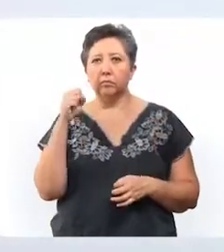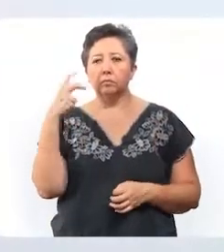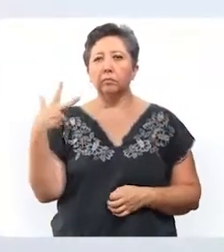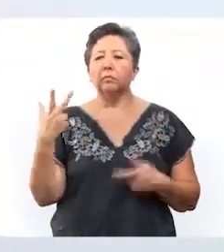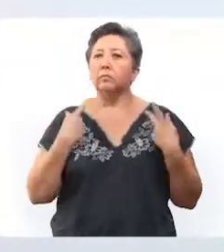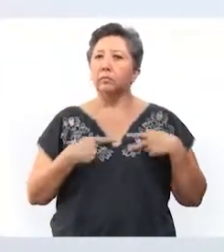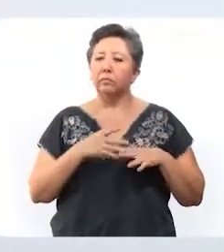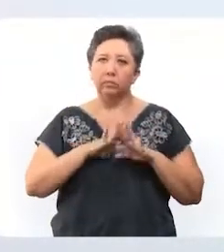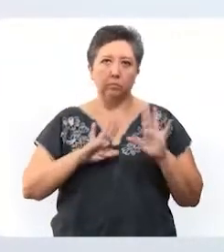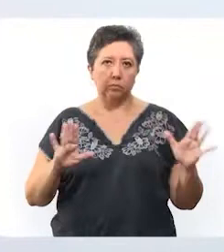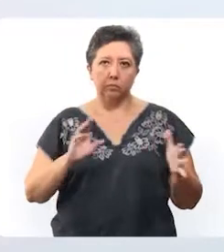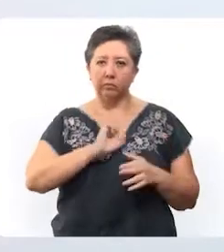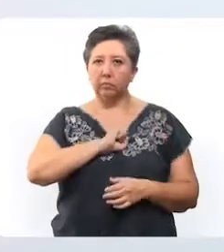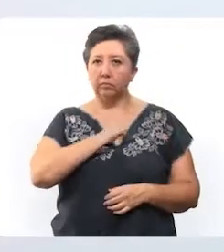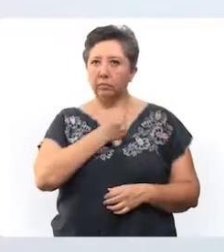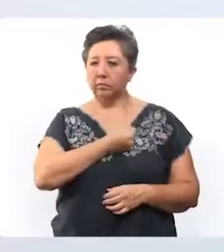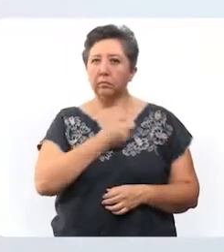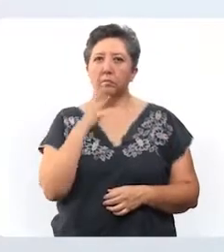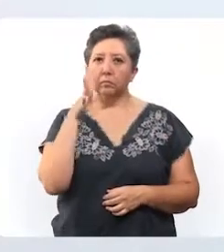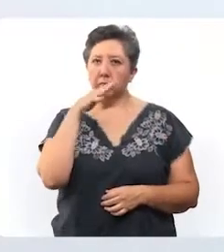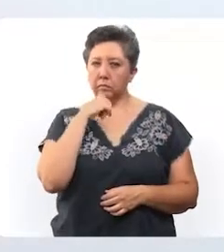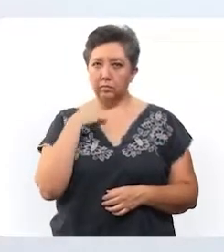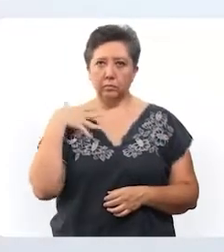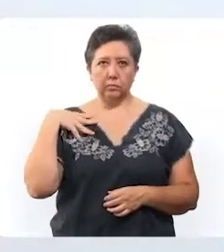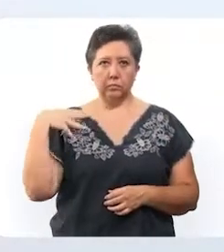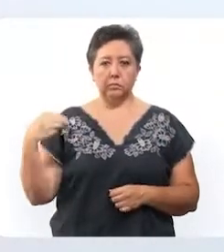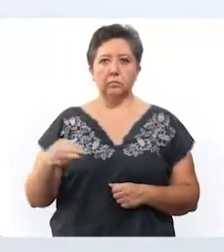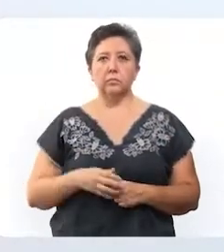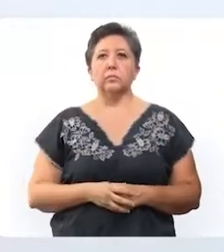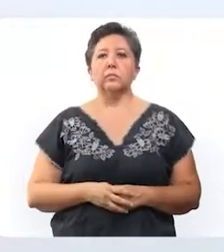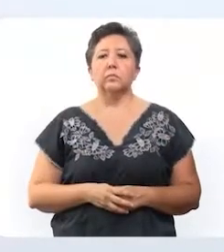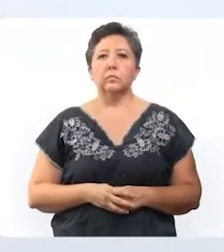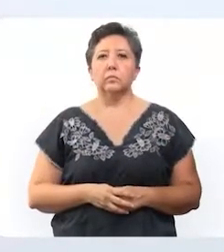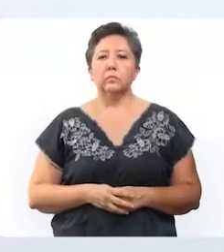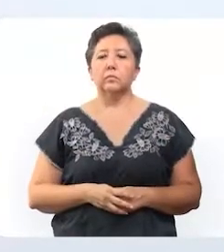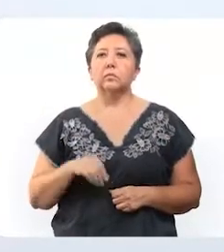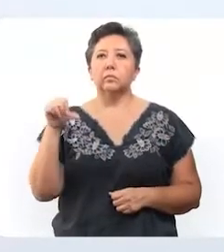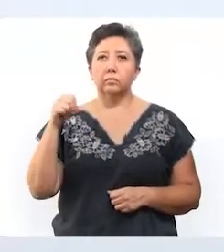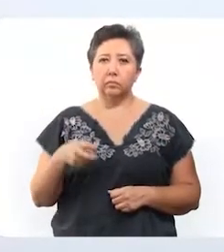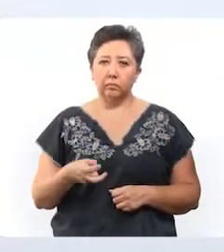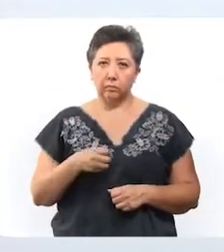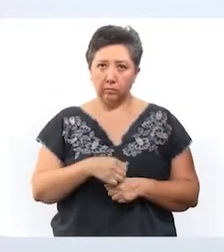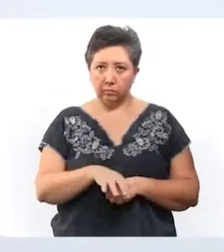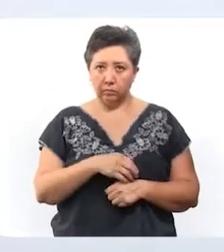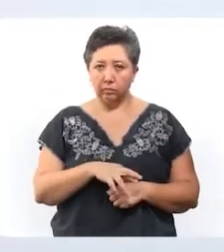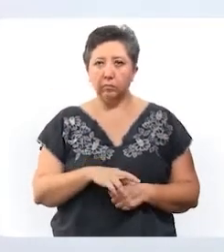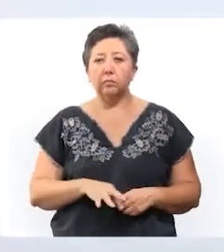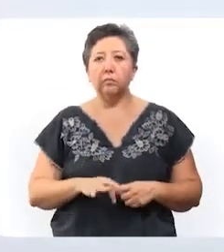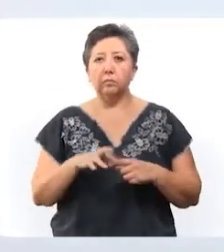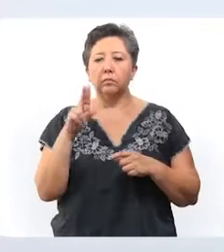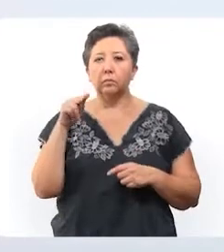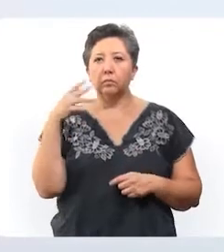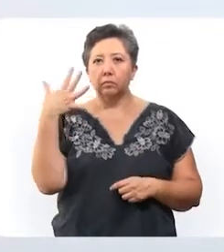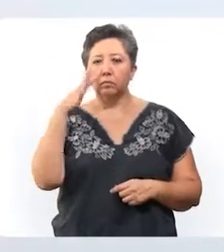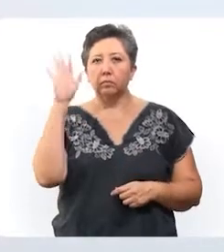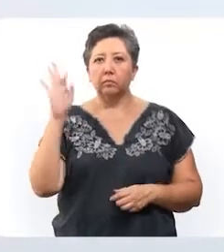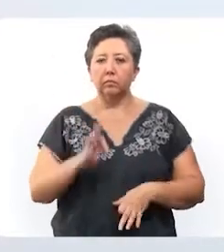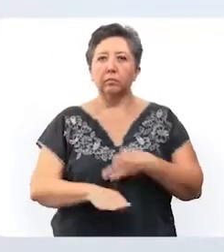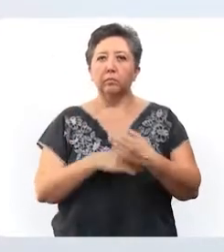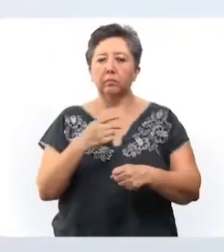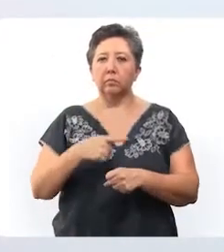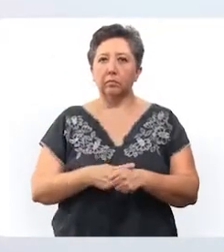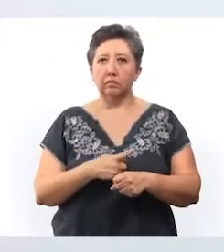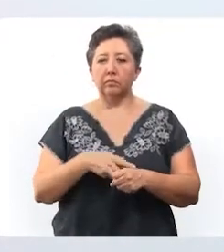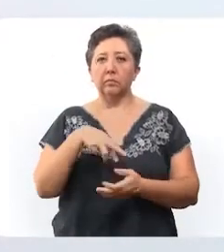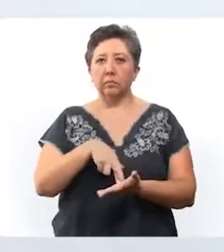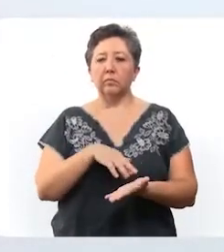47.968 pacientes ya se recuperaron, no presentan síntomas ni pueden contagiar. Esta cifra representa el 85% del total